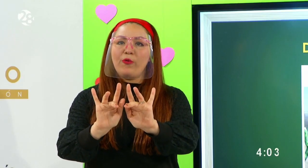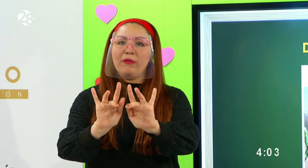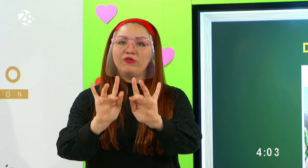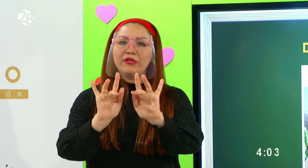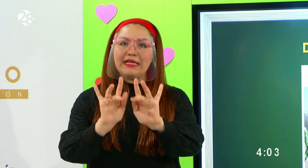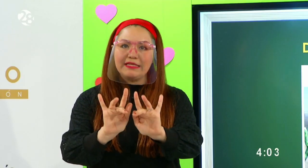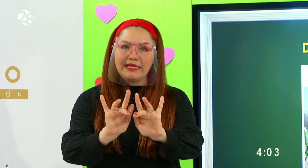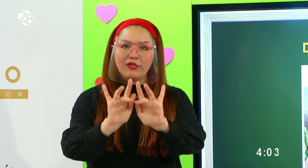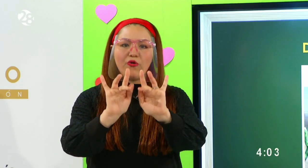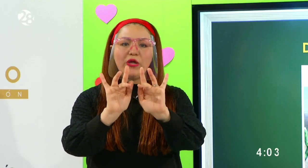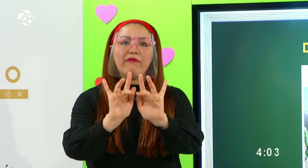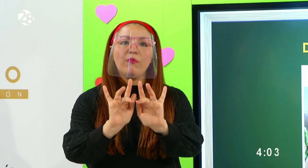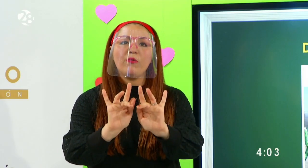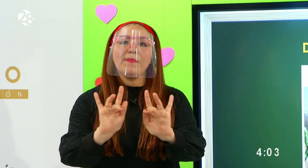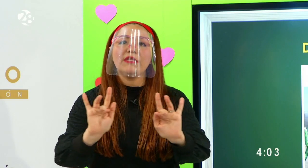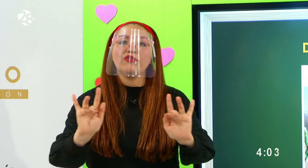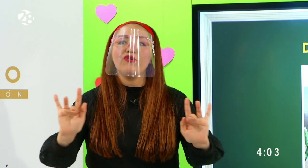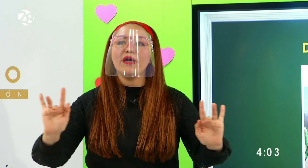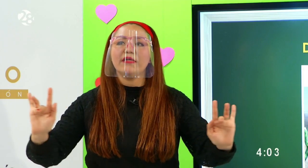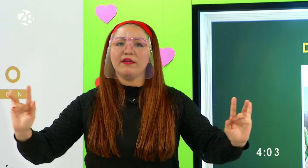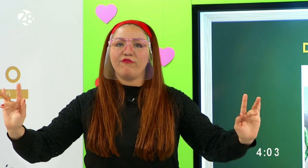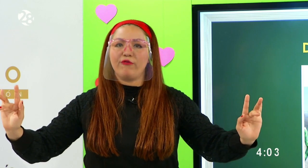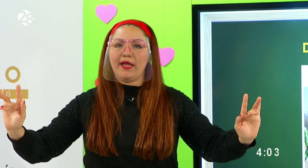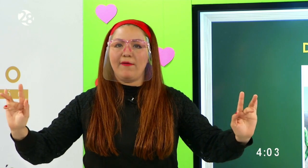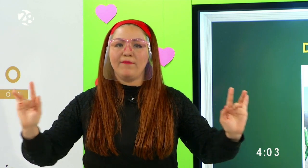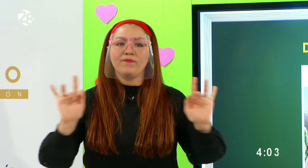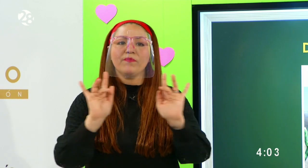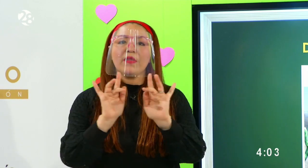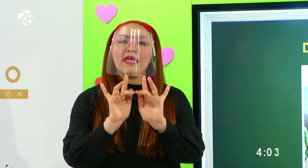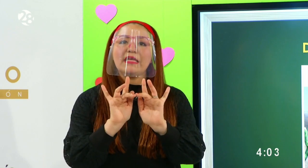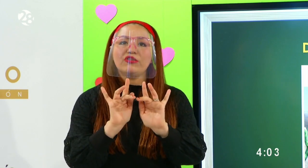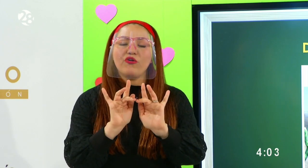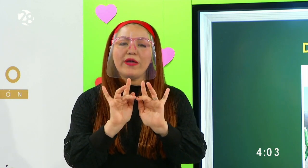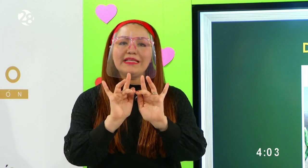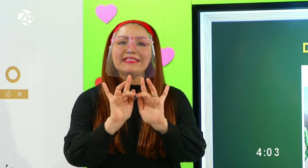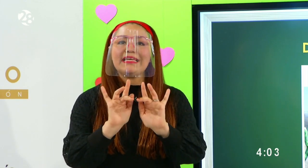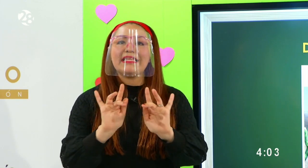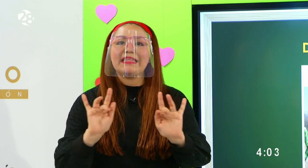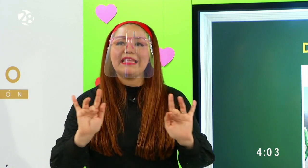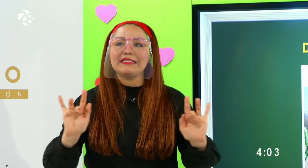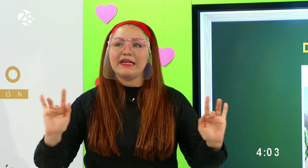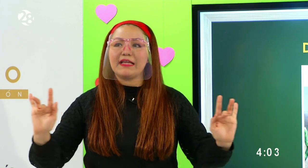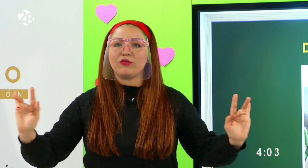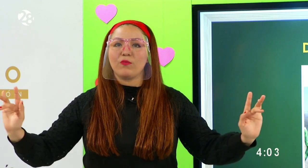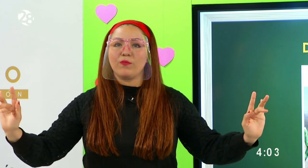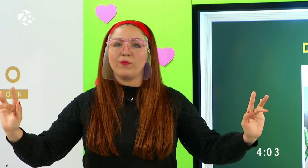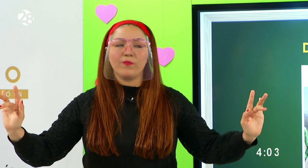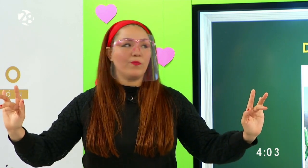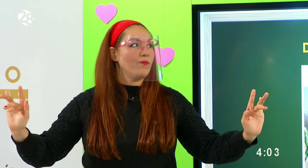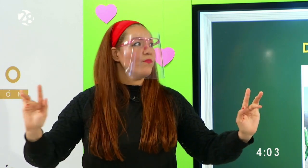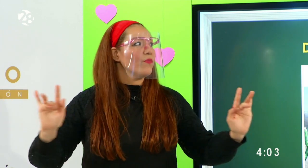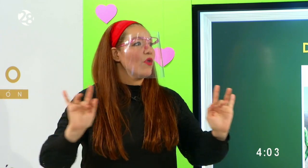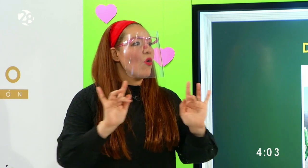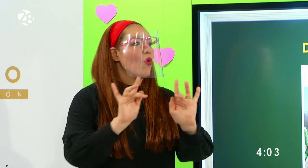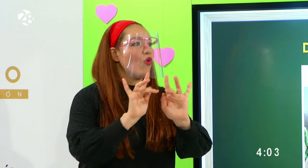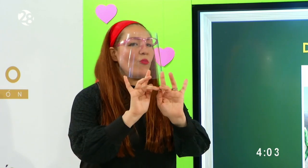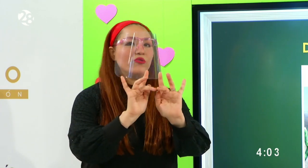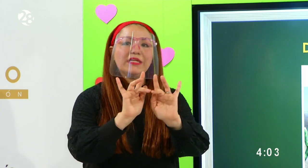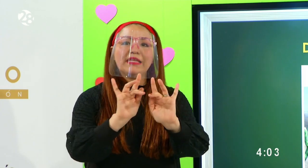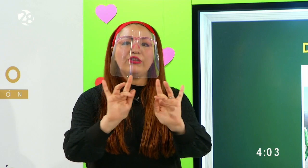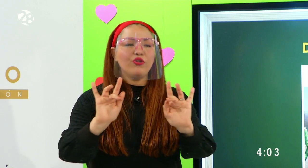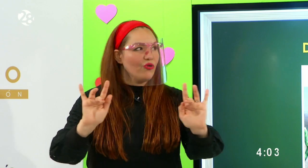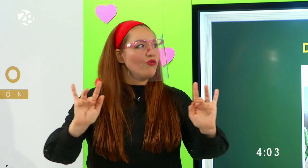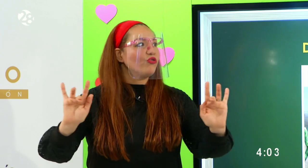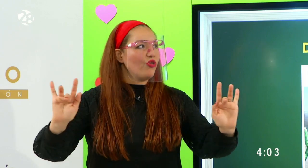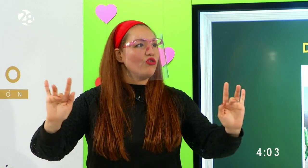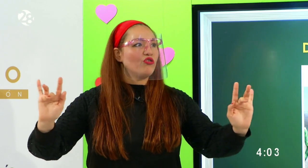lo ponemos en el centro y va en movimiento hacia afuera. Esto es desierto. Como extendiéndolo. Como si